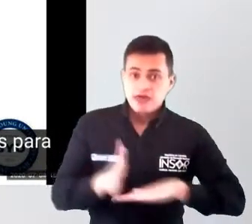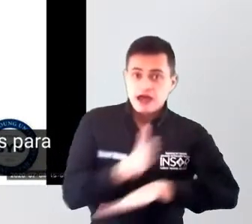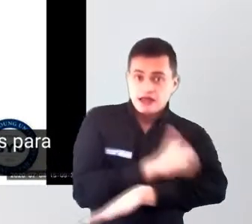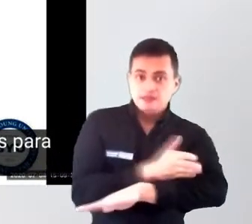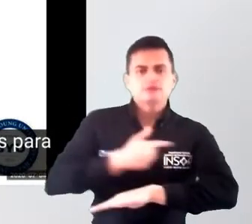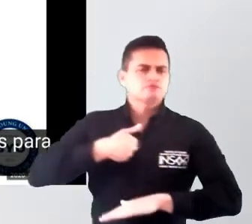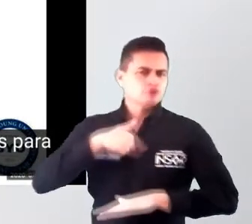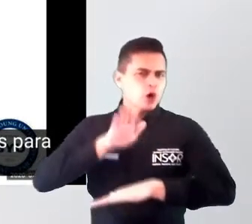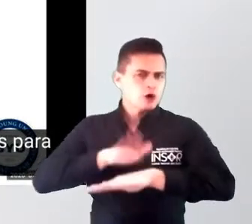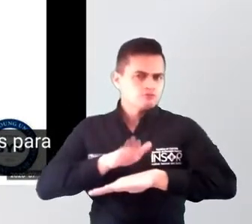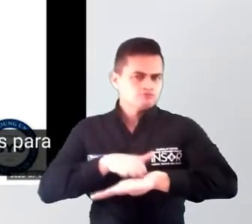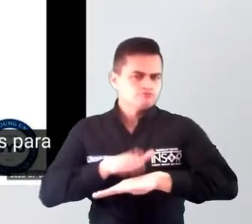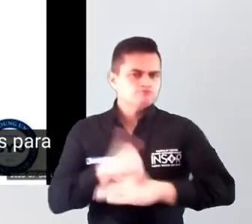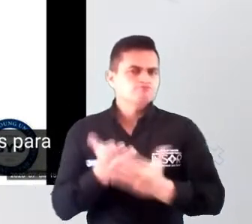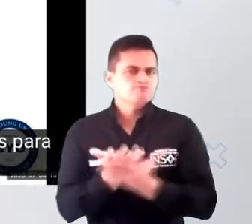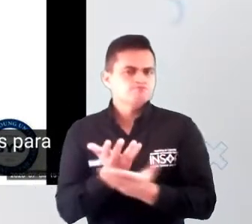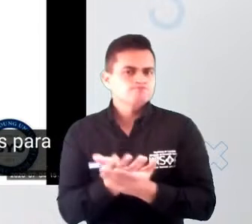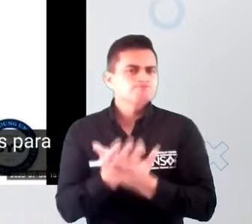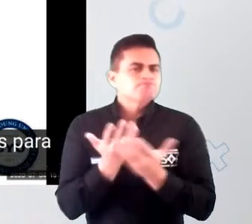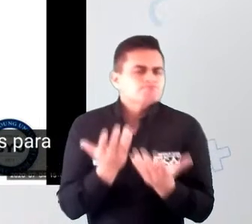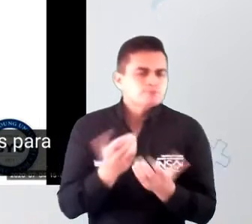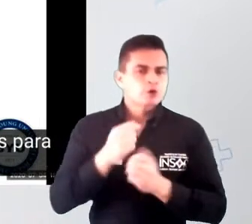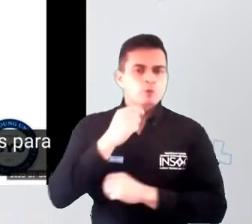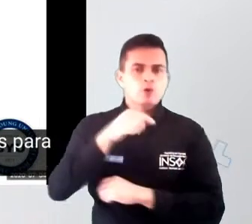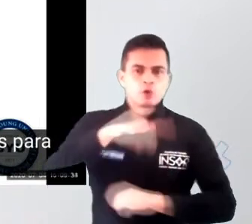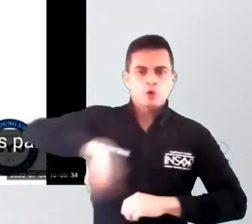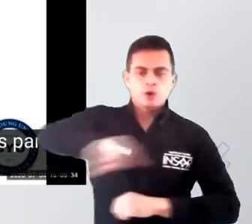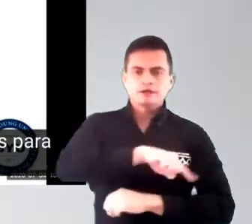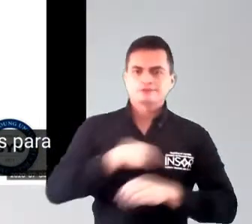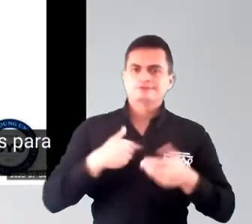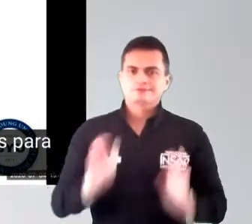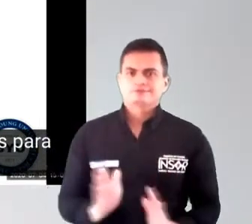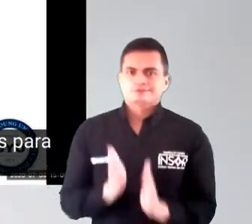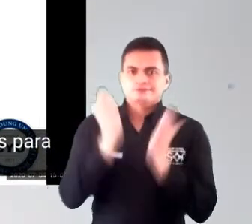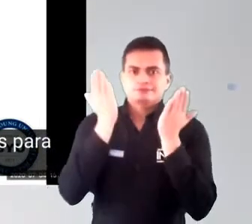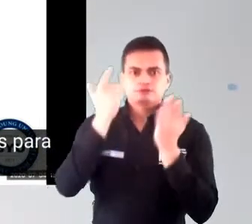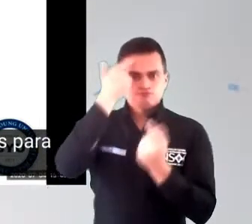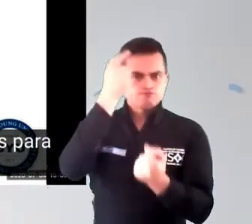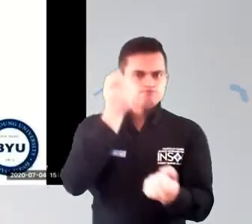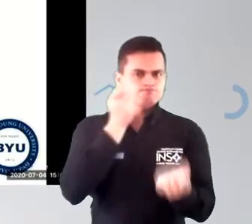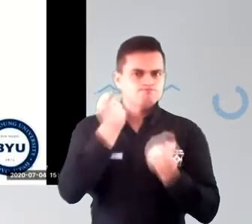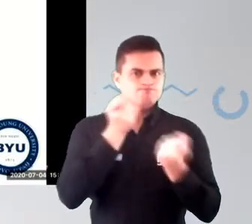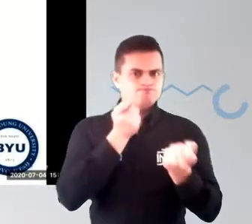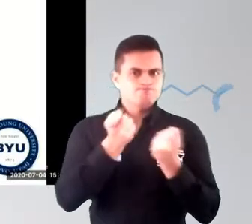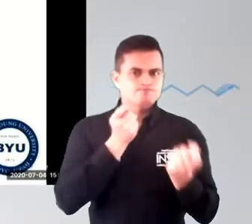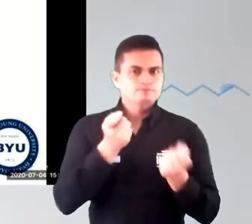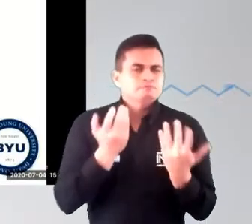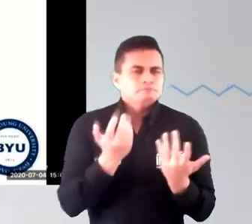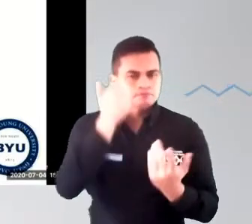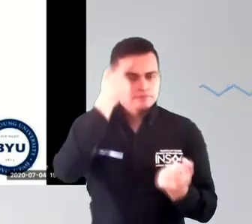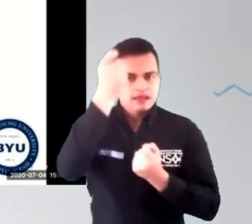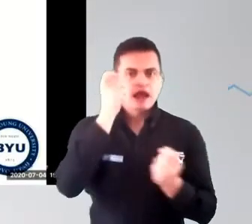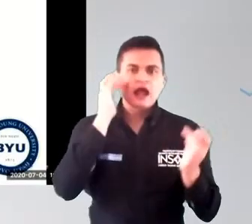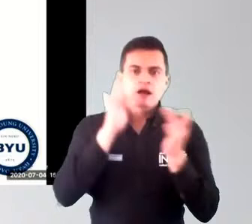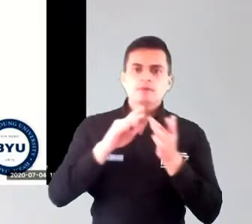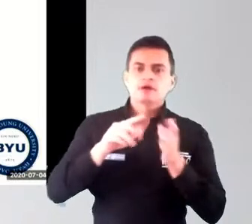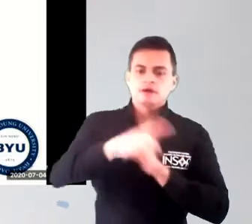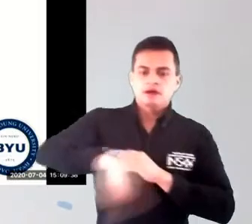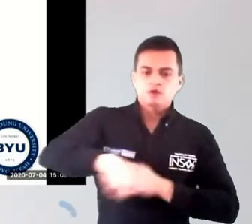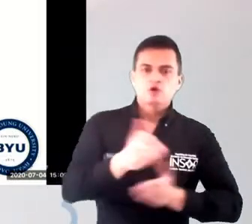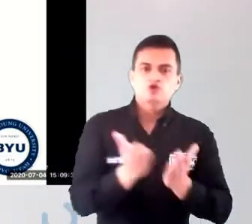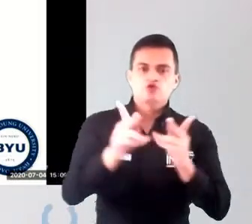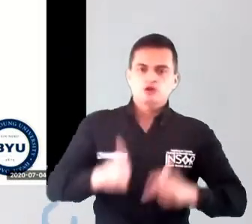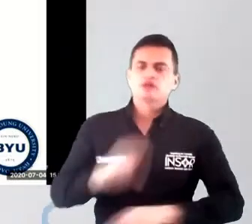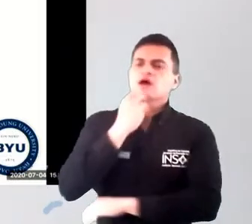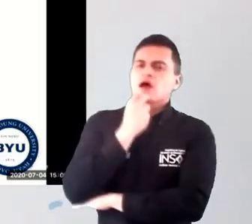los ayuden a mejorar sus estrategias para lograr compromiso del estudiante.